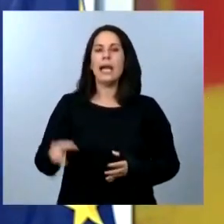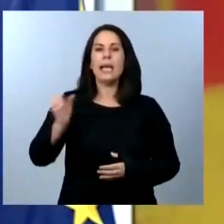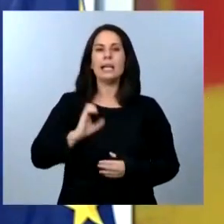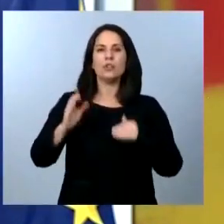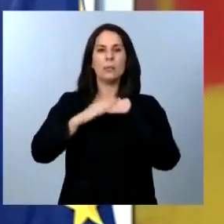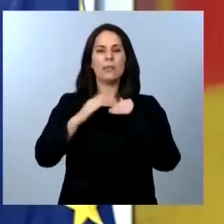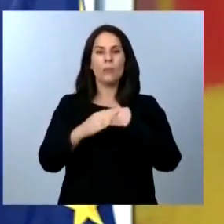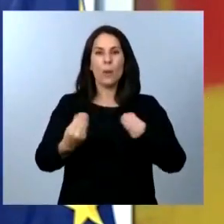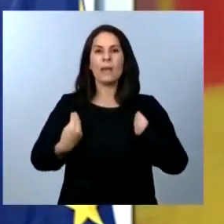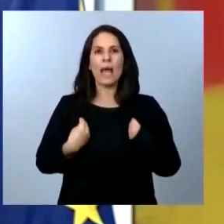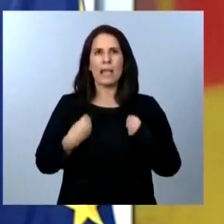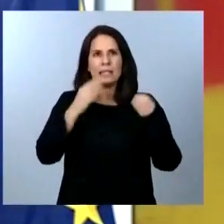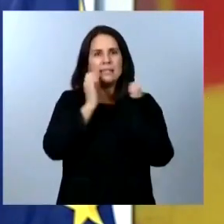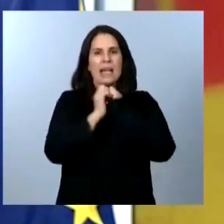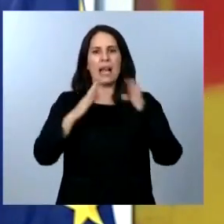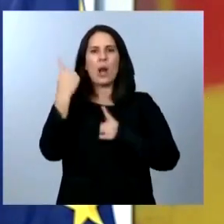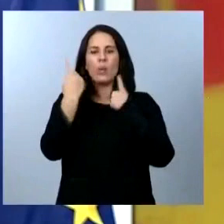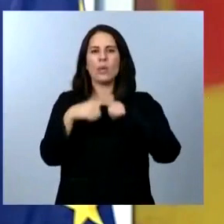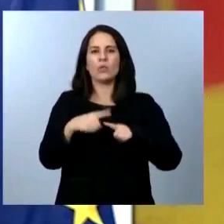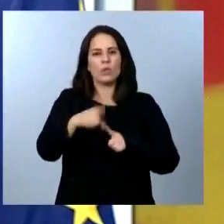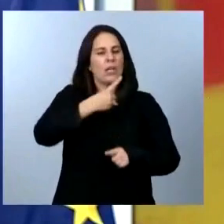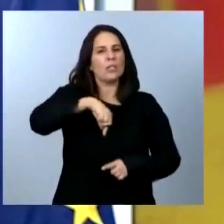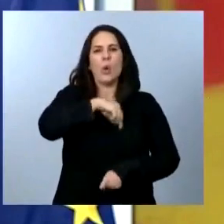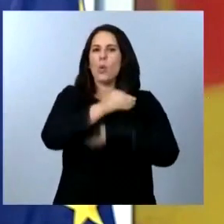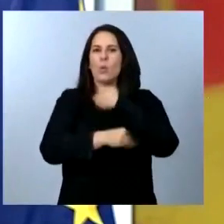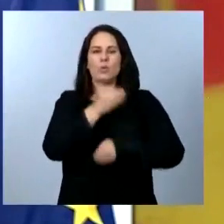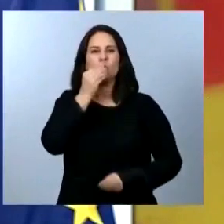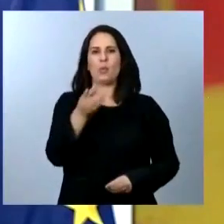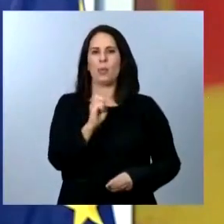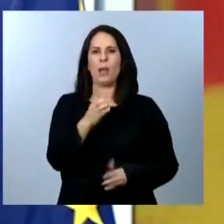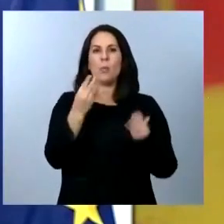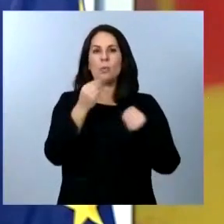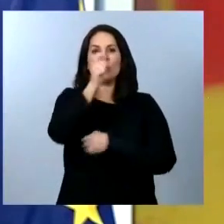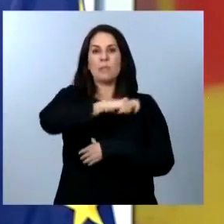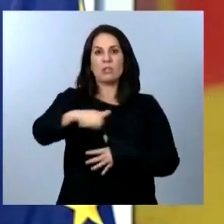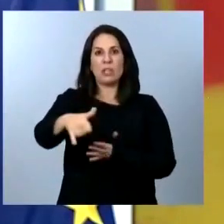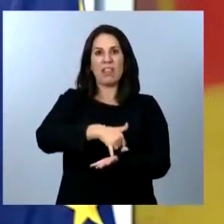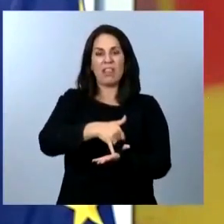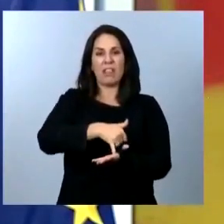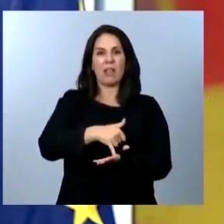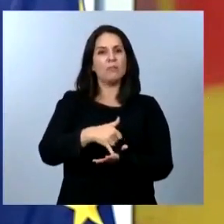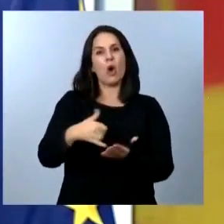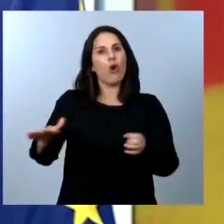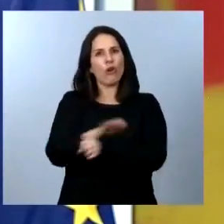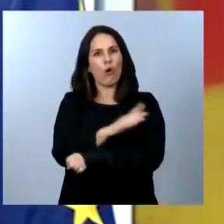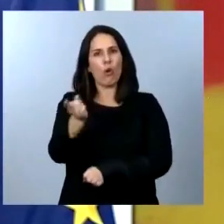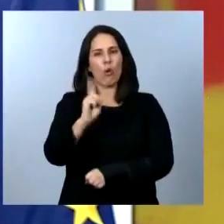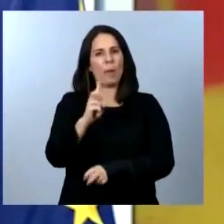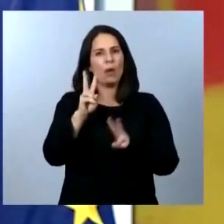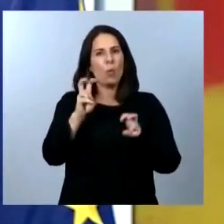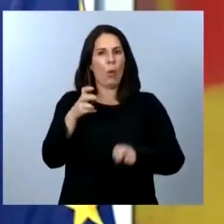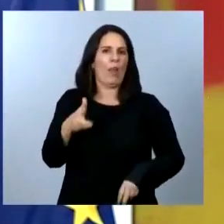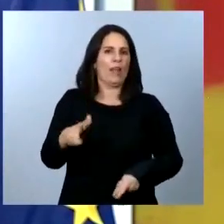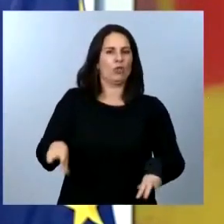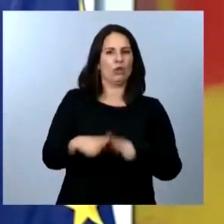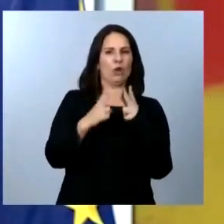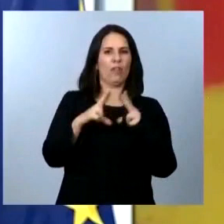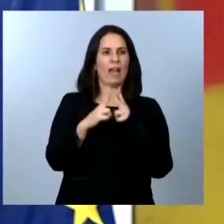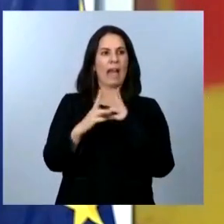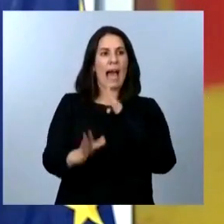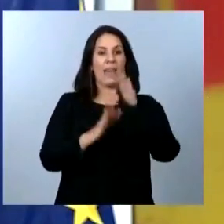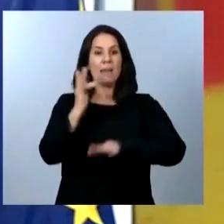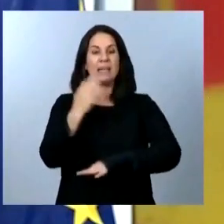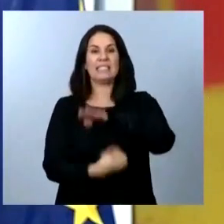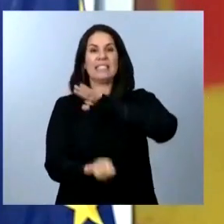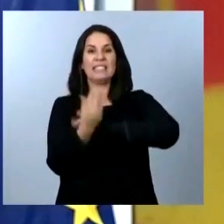cosas que no hemos hecho bien. Muchas personas vulnerables han quedado fuera de la cobertura de este nuevo derecho social y, además, se ha generado un cuello de